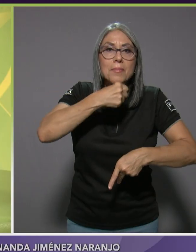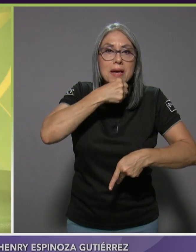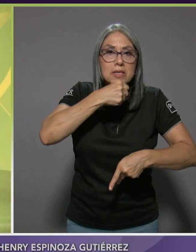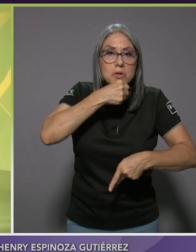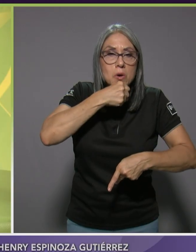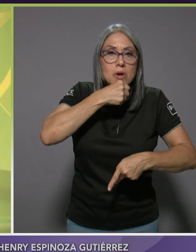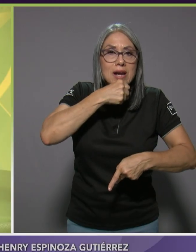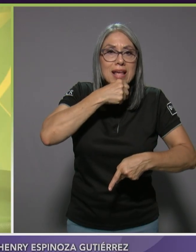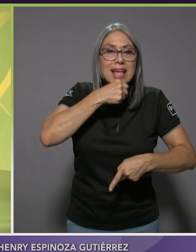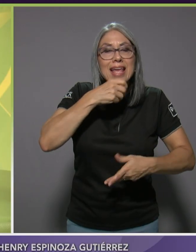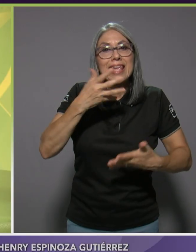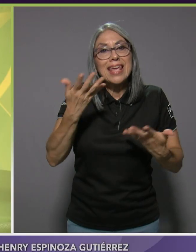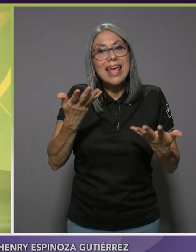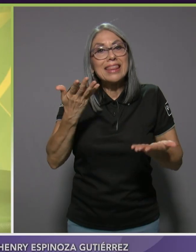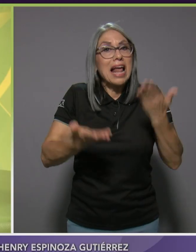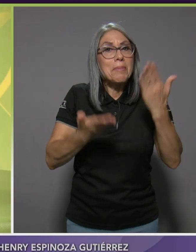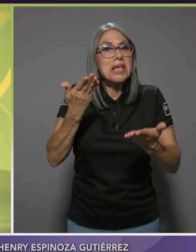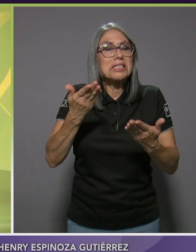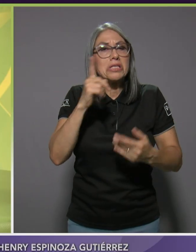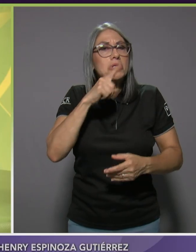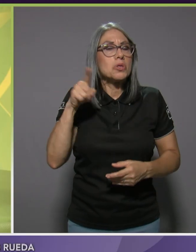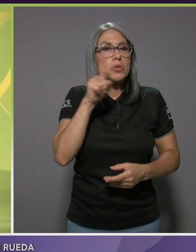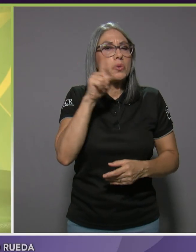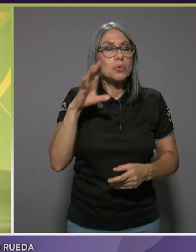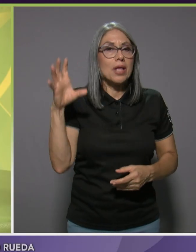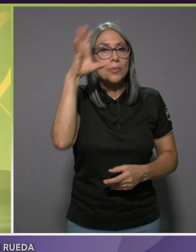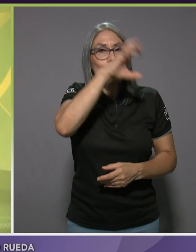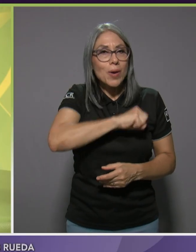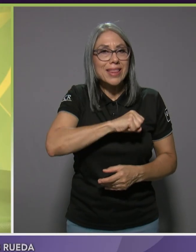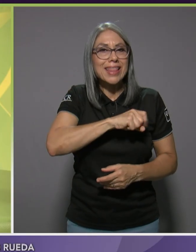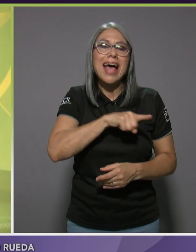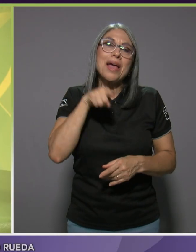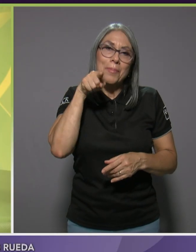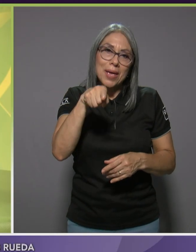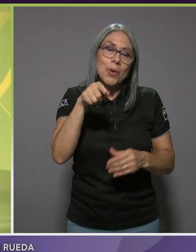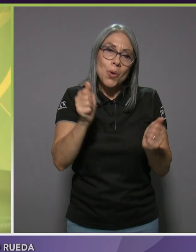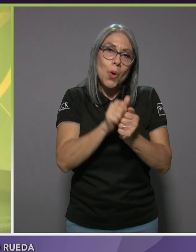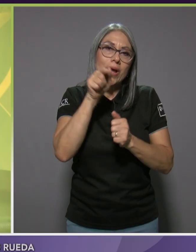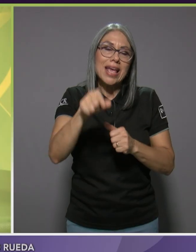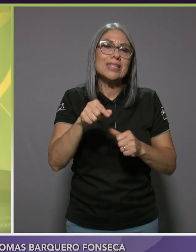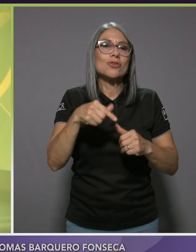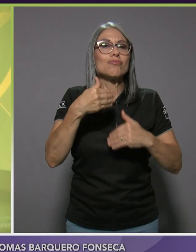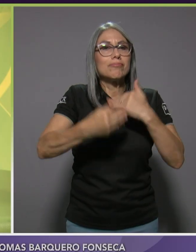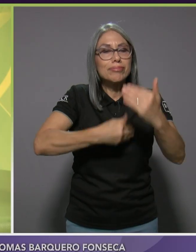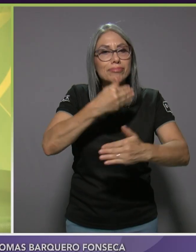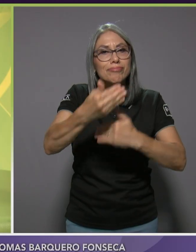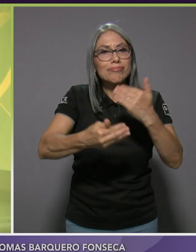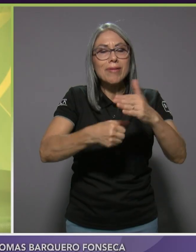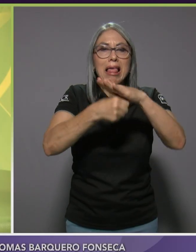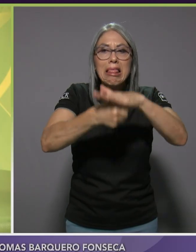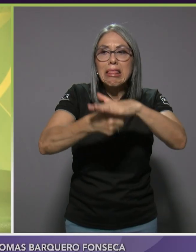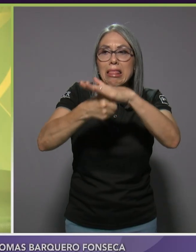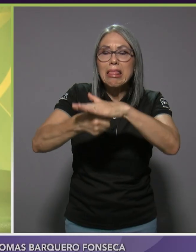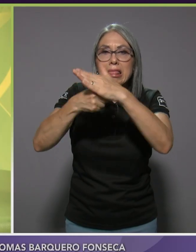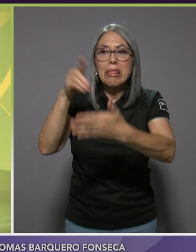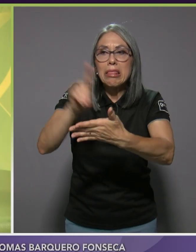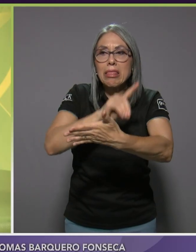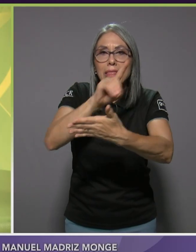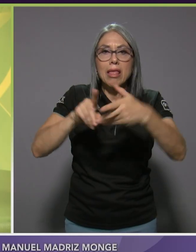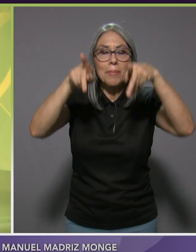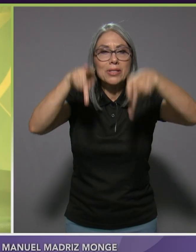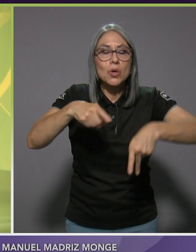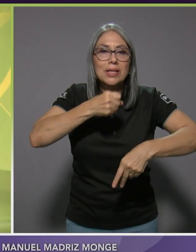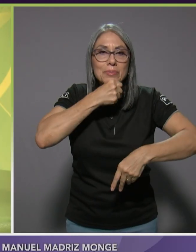muy solapadas, pero que contribuyen a este sistema de marginación hacia las personas en la etapa de la vejez. Y para